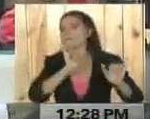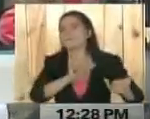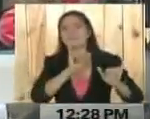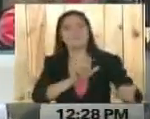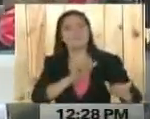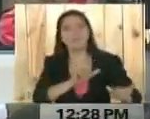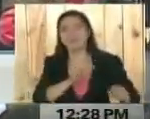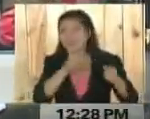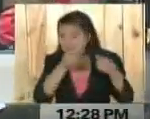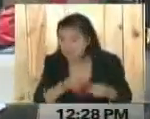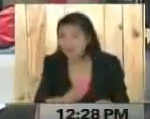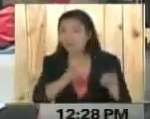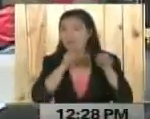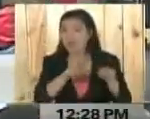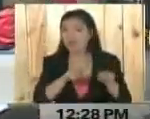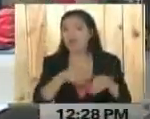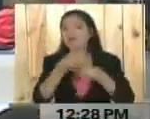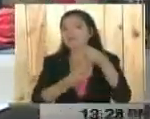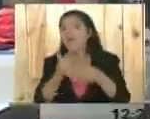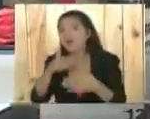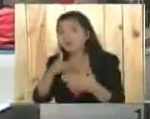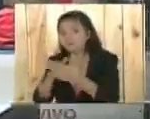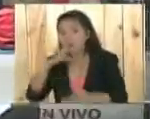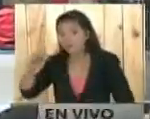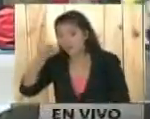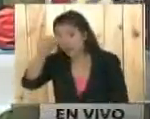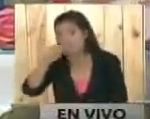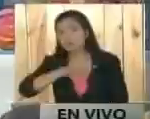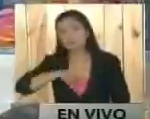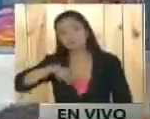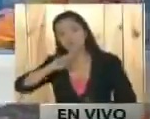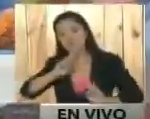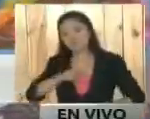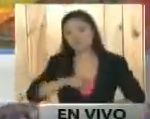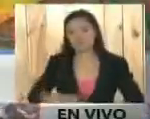armas que intenten hacerle algo a Nicolás Maduro.